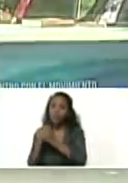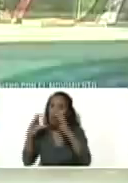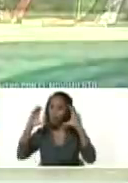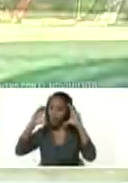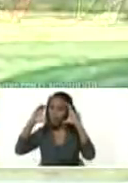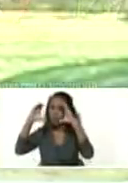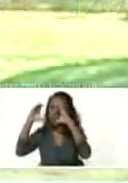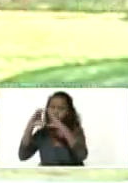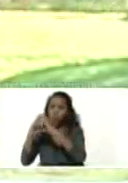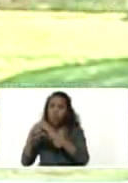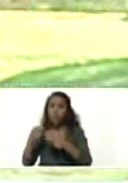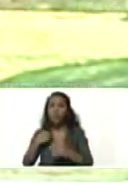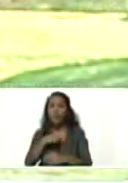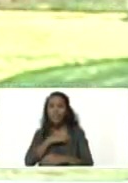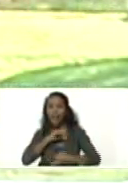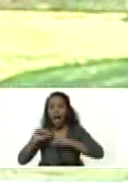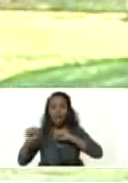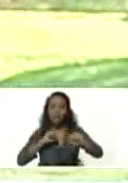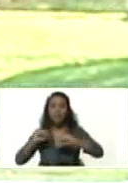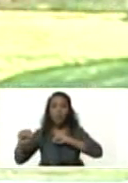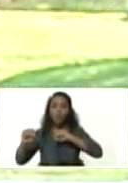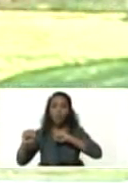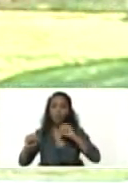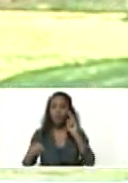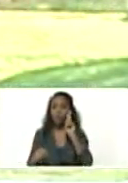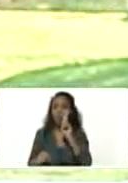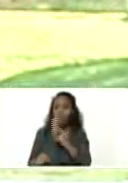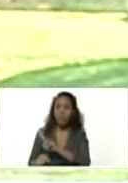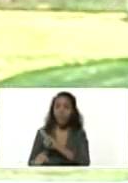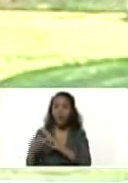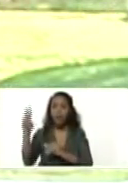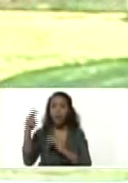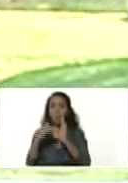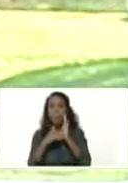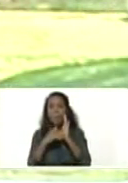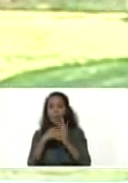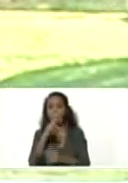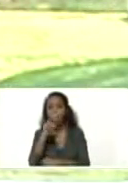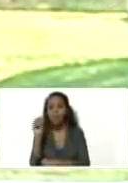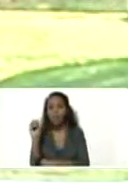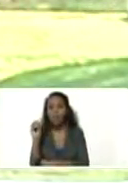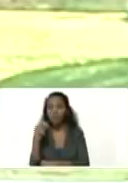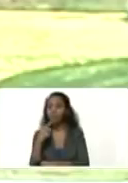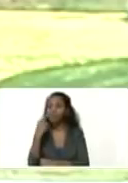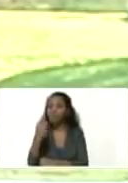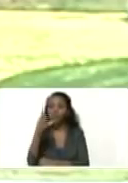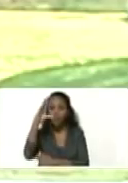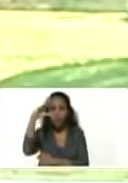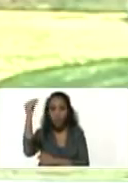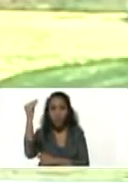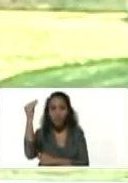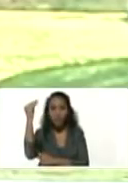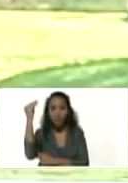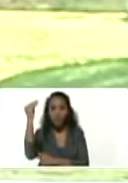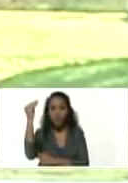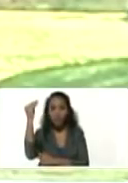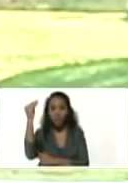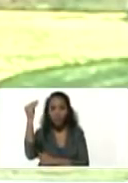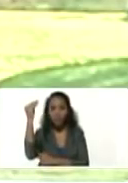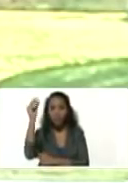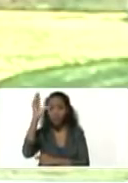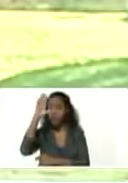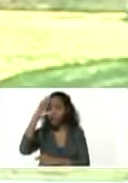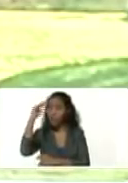concentrar nuestra acción, visualizar el 2020 y decirle a Dios, Dios, oh